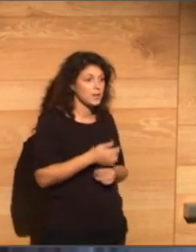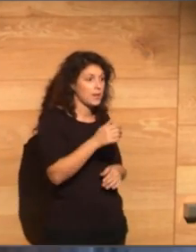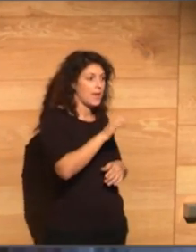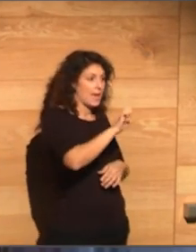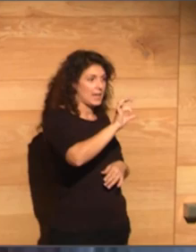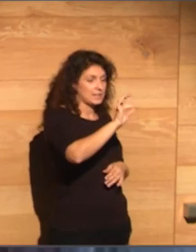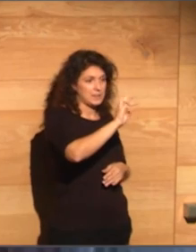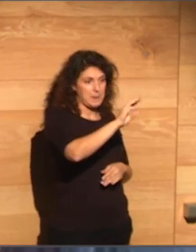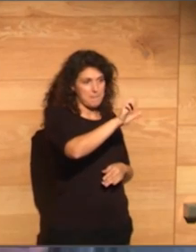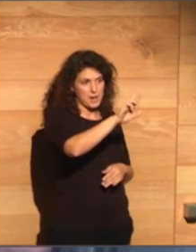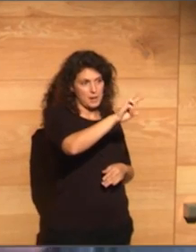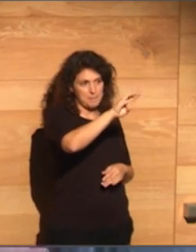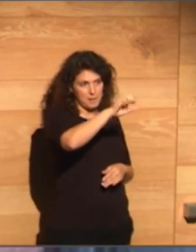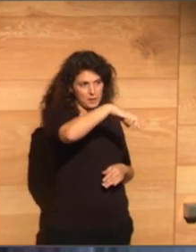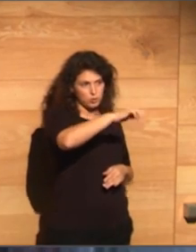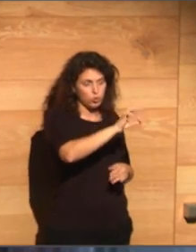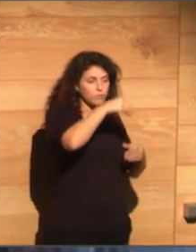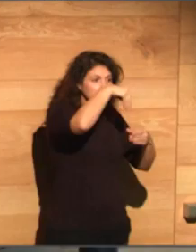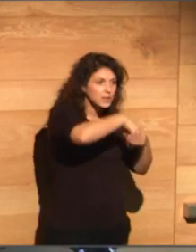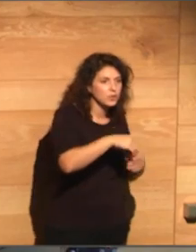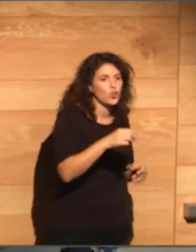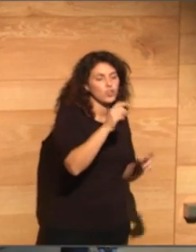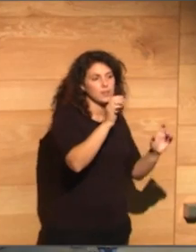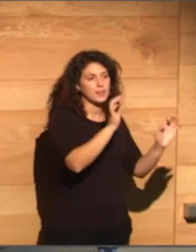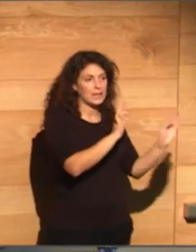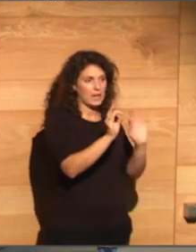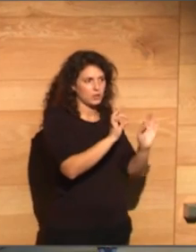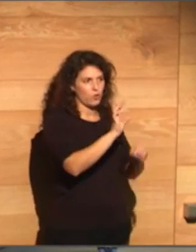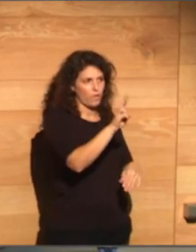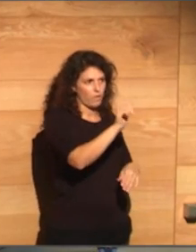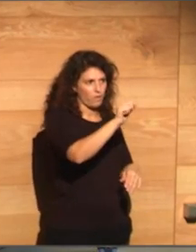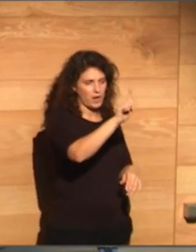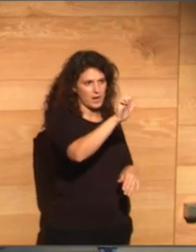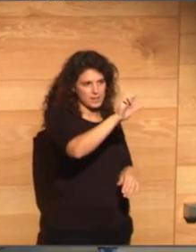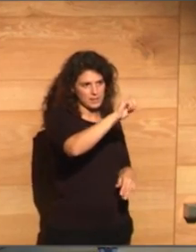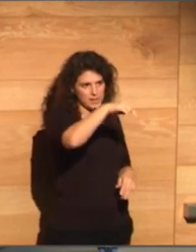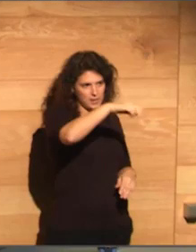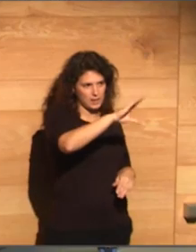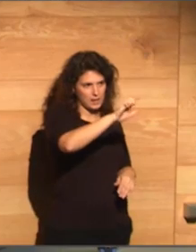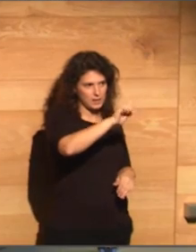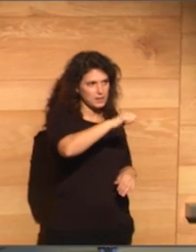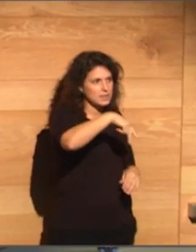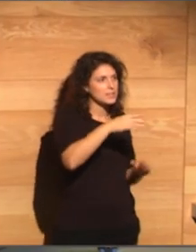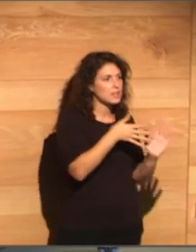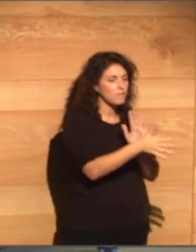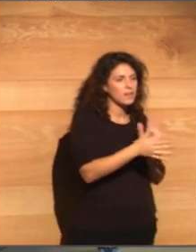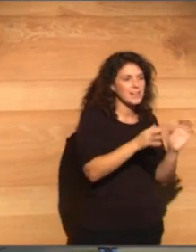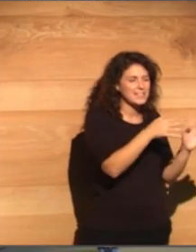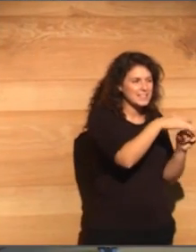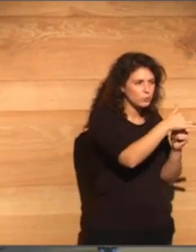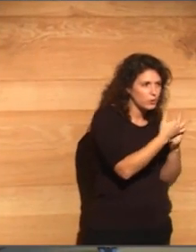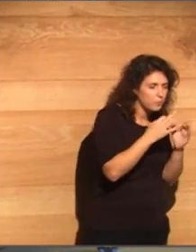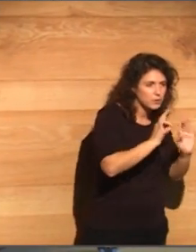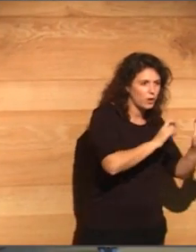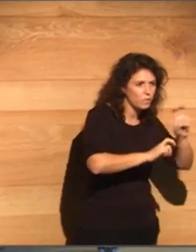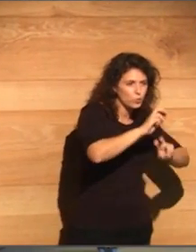procede del teatro de Valle Inclán. Y básicamente consiste en buscar una situación particular y retratar